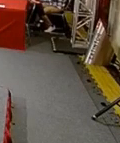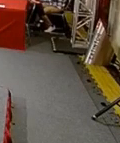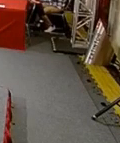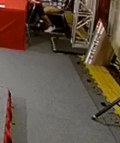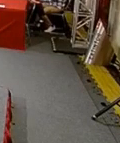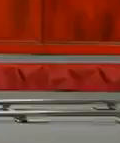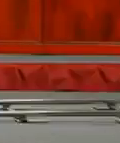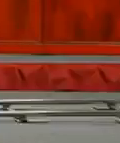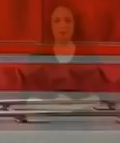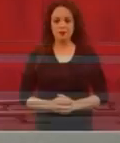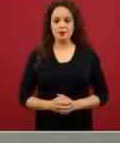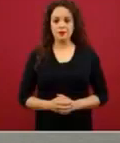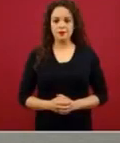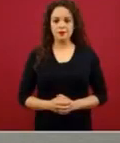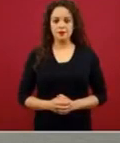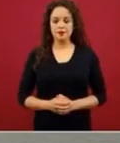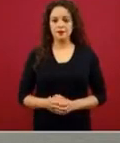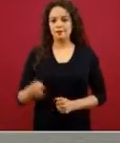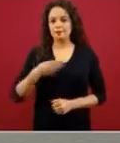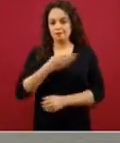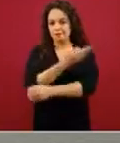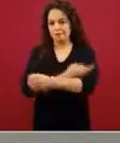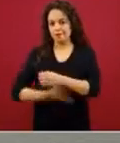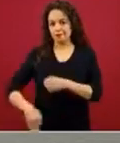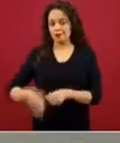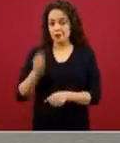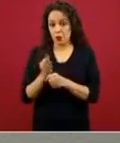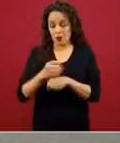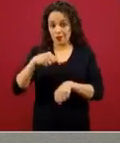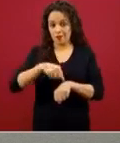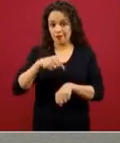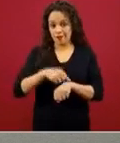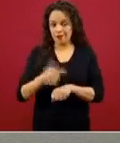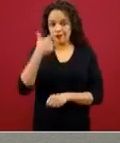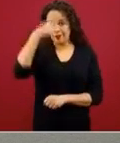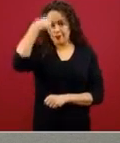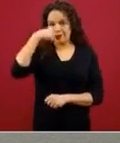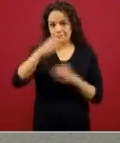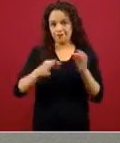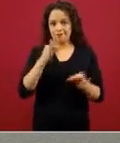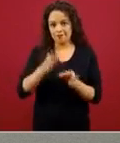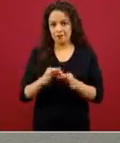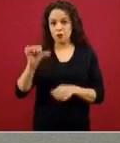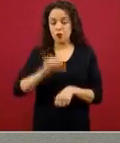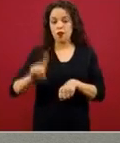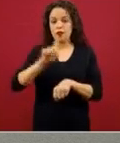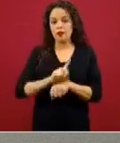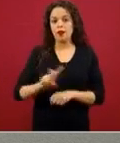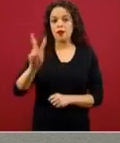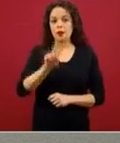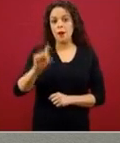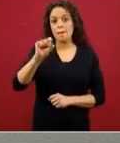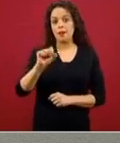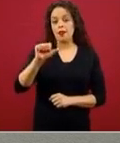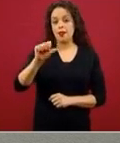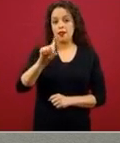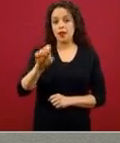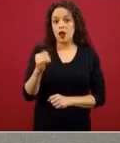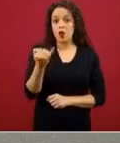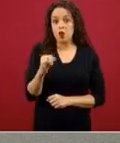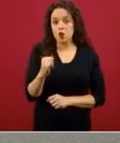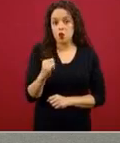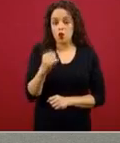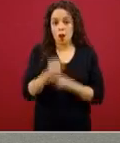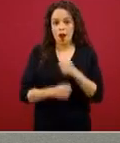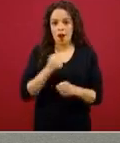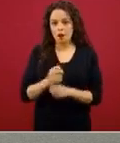Muy buenas tardes, son las 19 horas del viernes 26 de junio del año 2020.